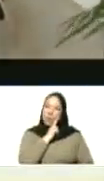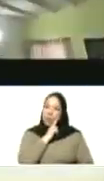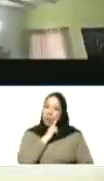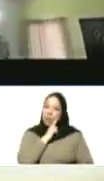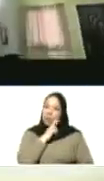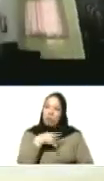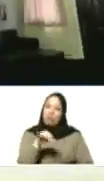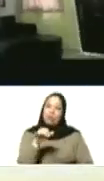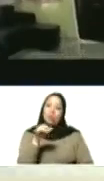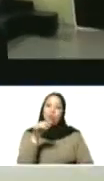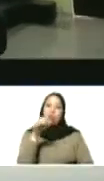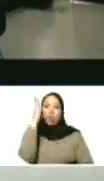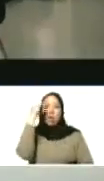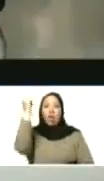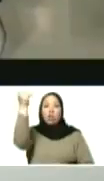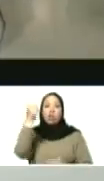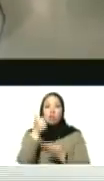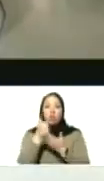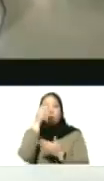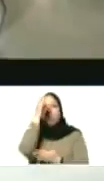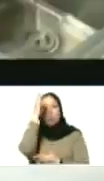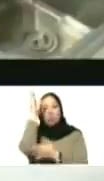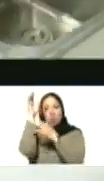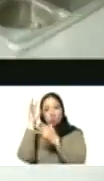tenga en su gloria.